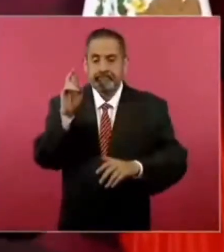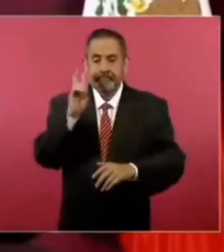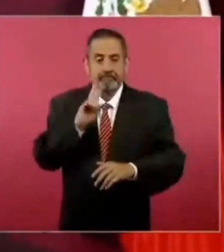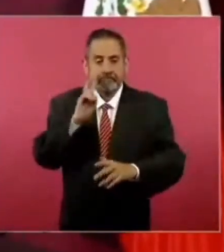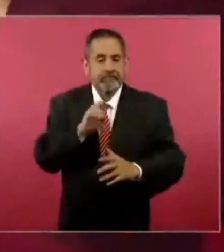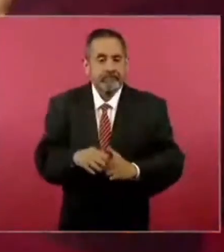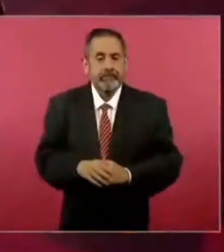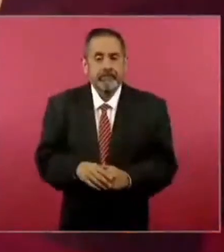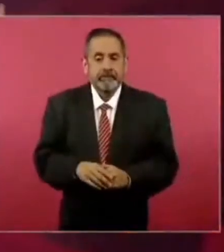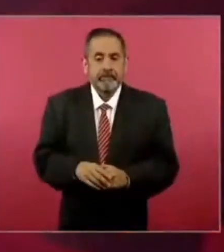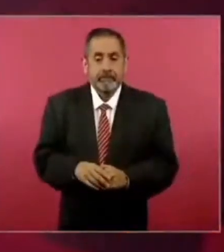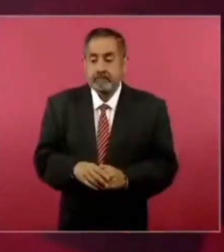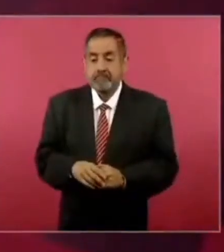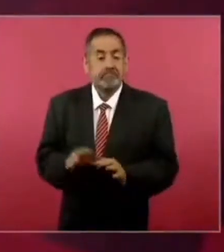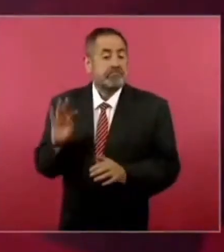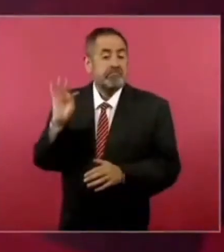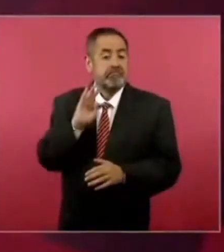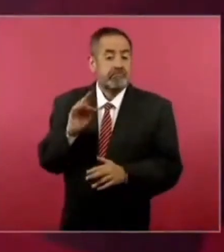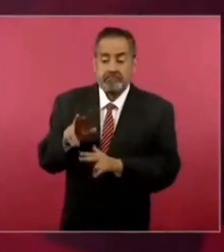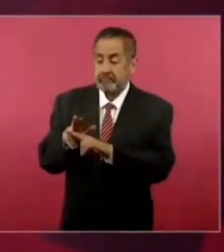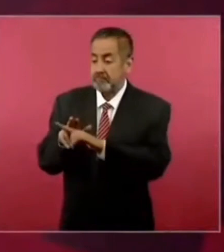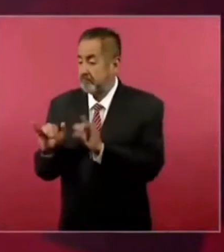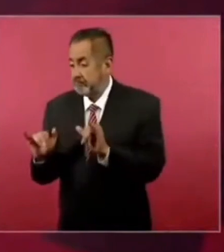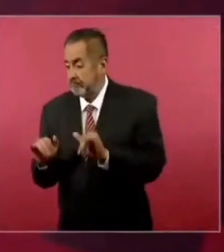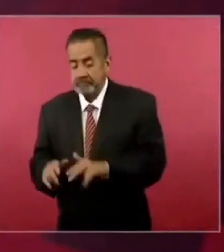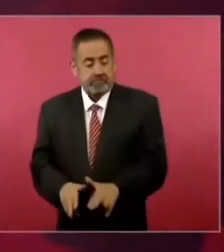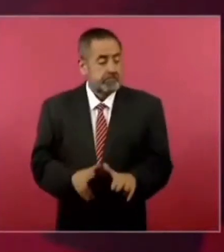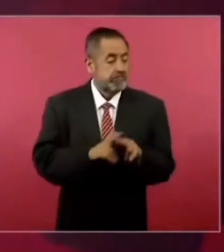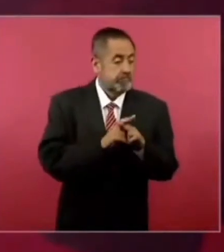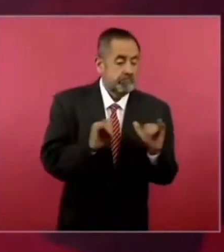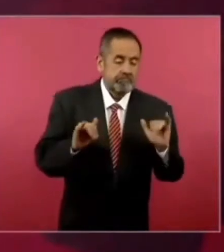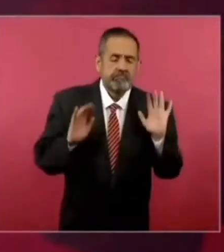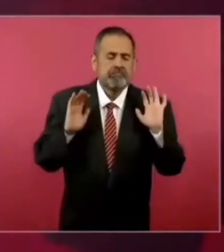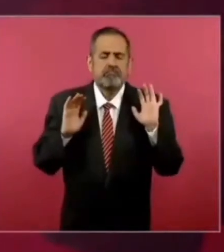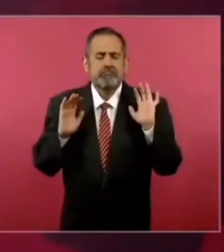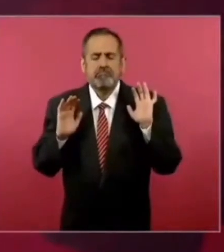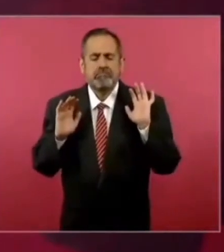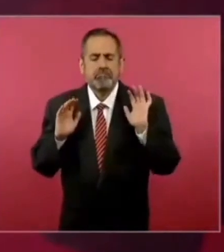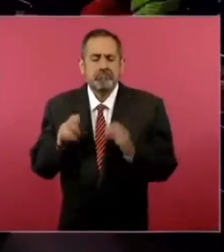Si ninguno de los dos logra